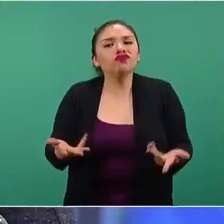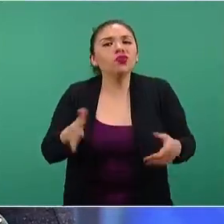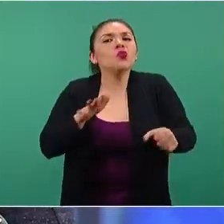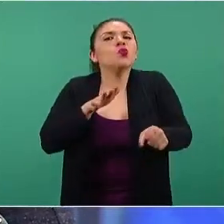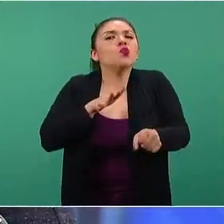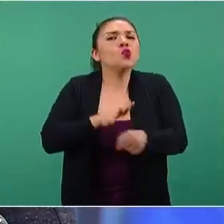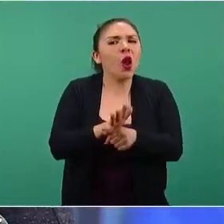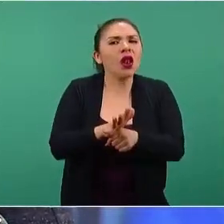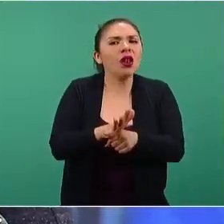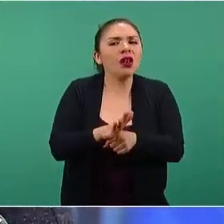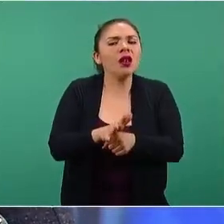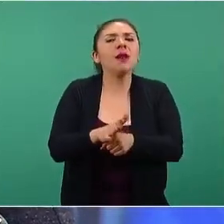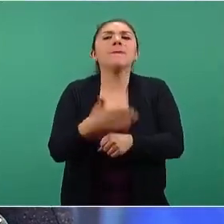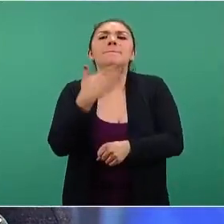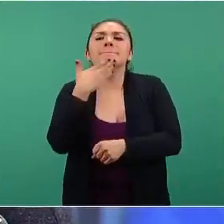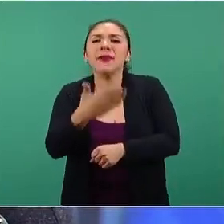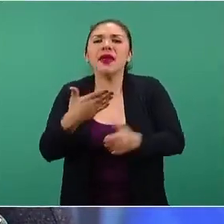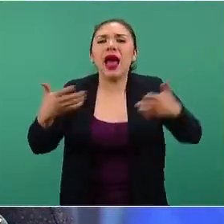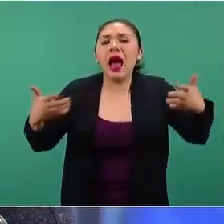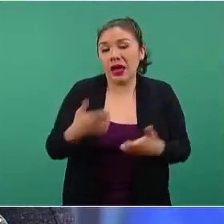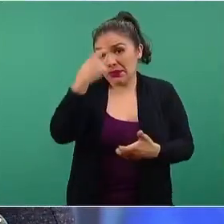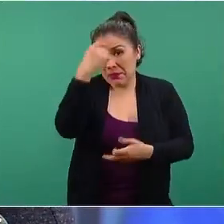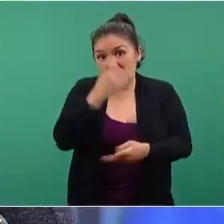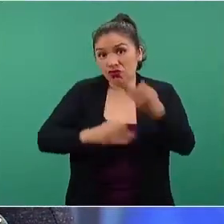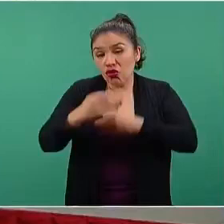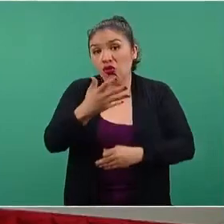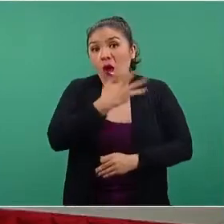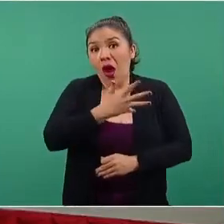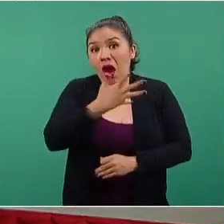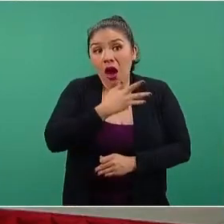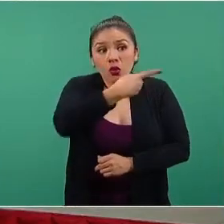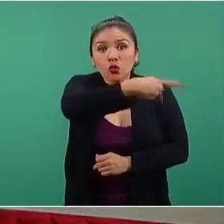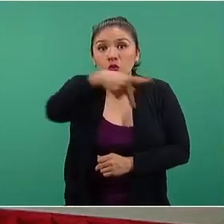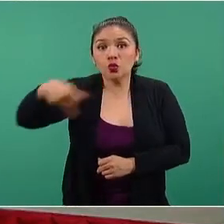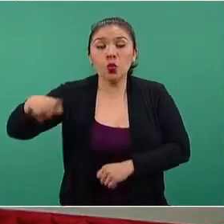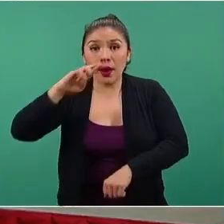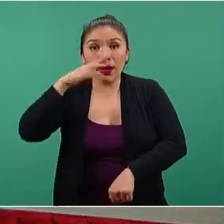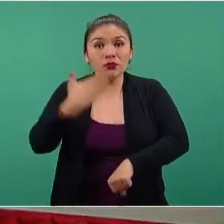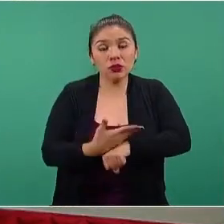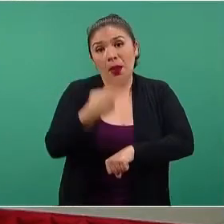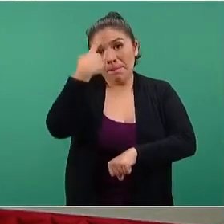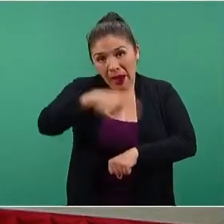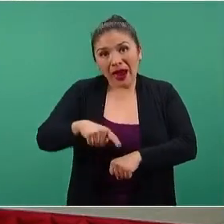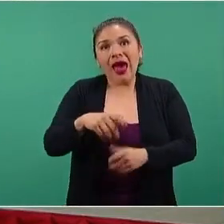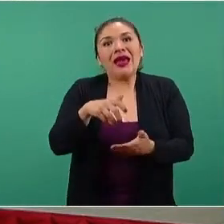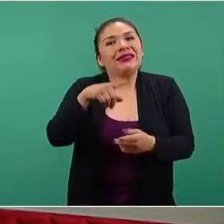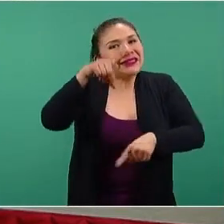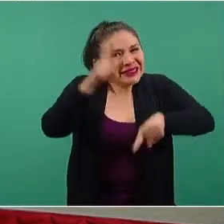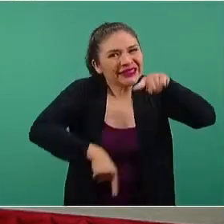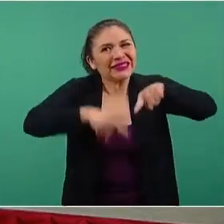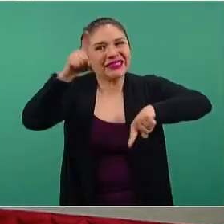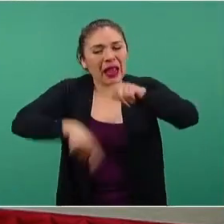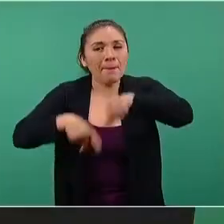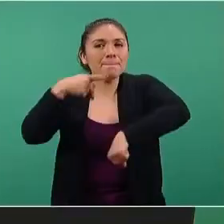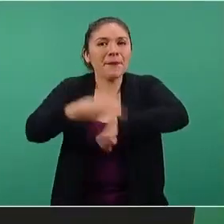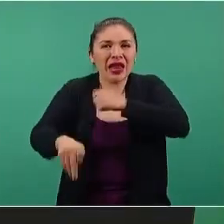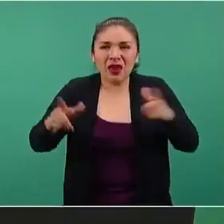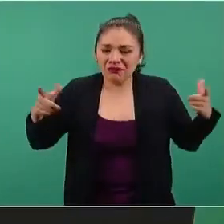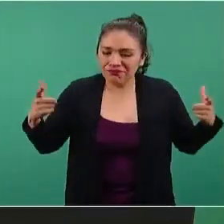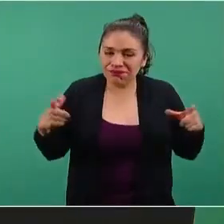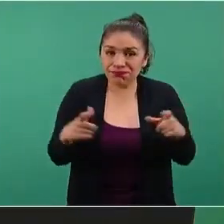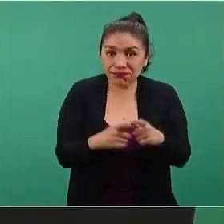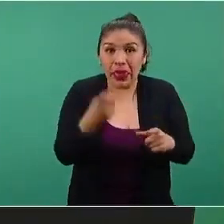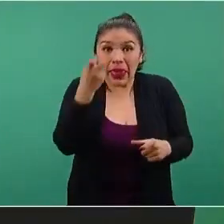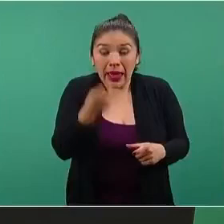es la forma en que todos tenemos en nuestras manos para mitigar nuestros riesgos y,